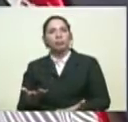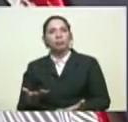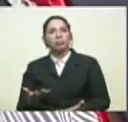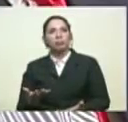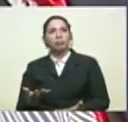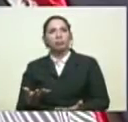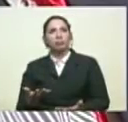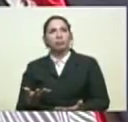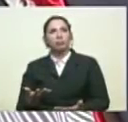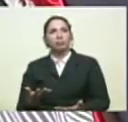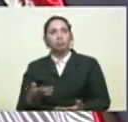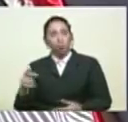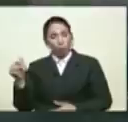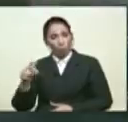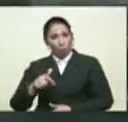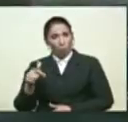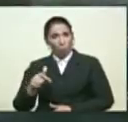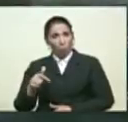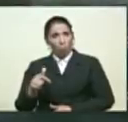Hoy le hemos dado